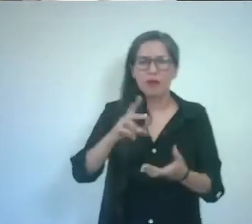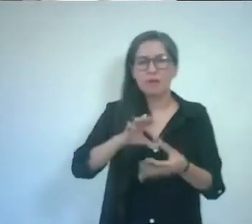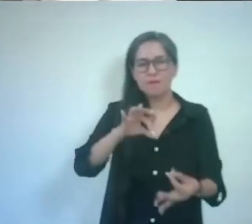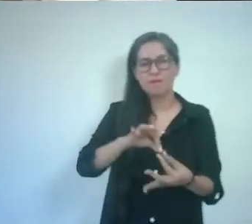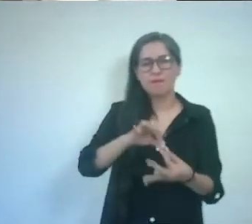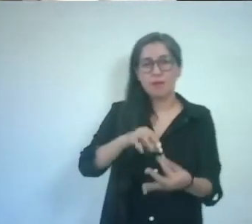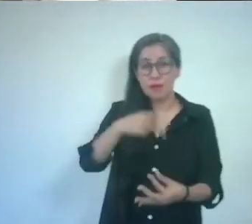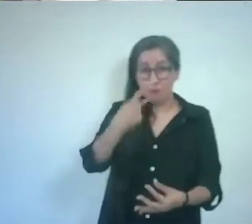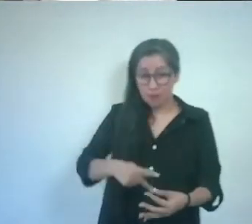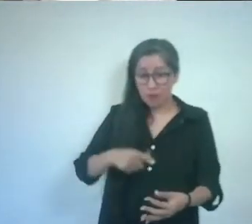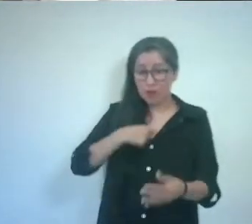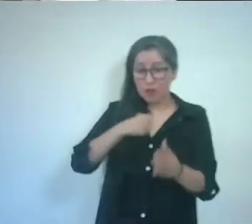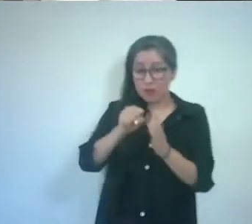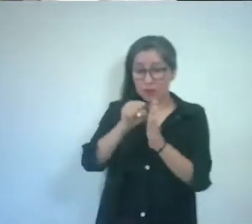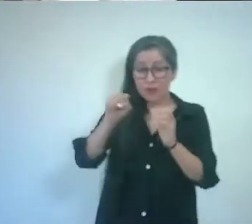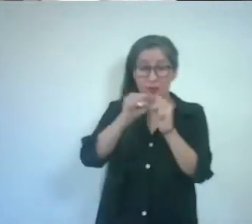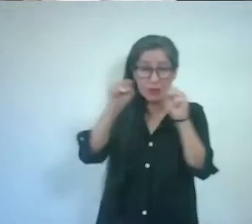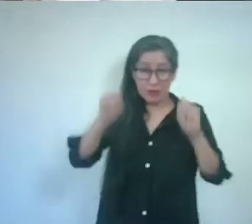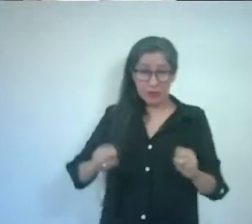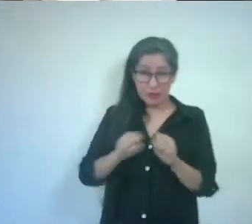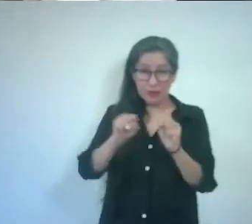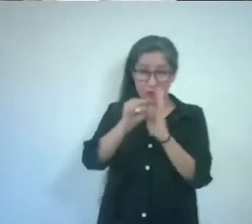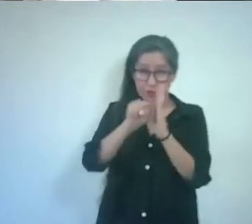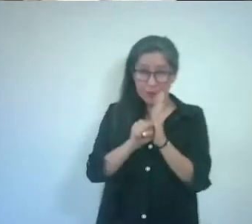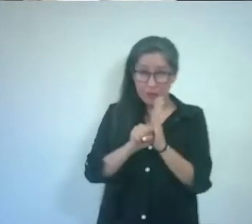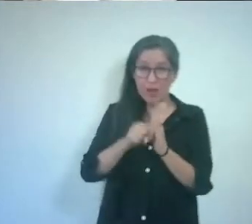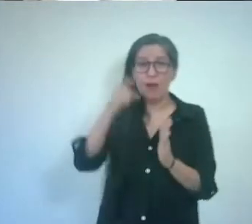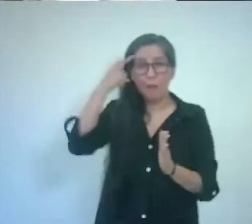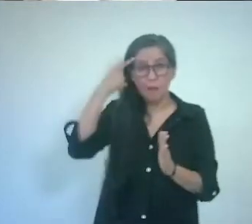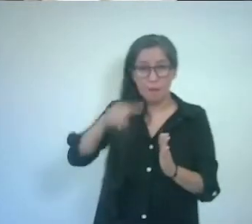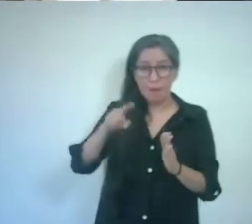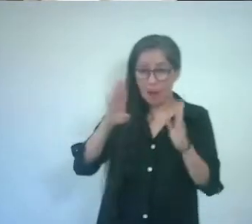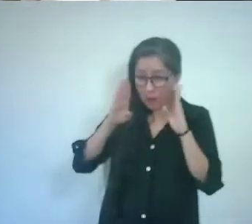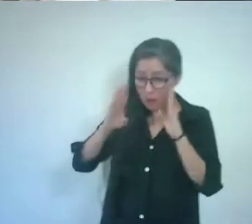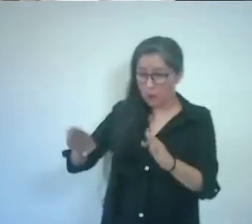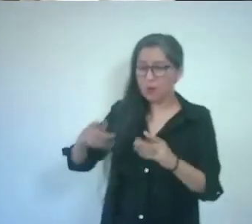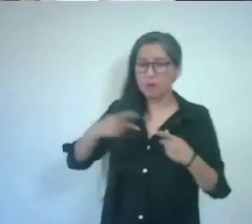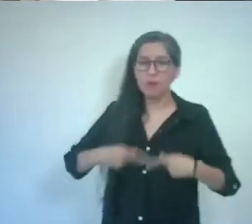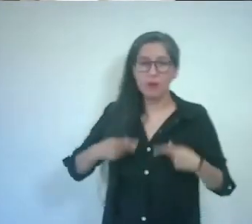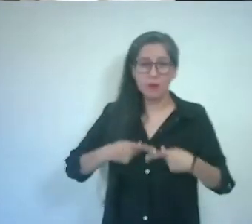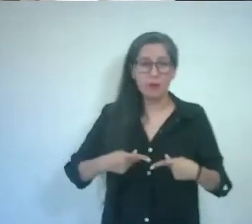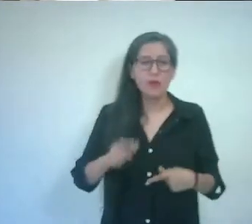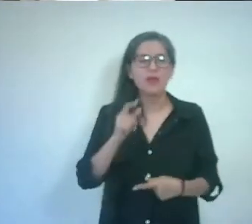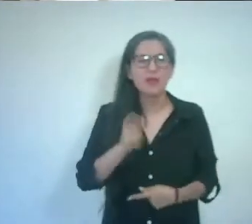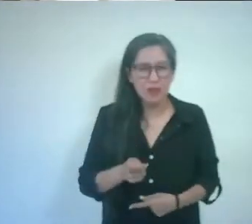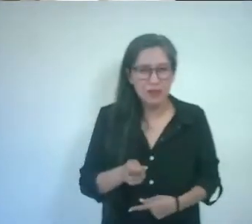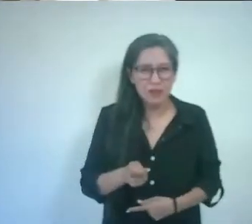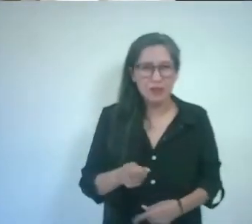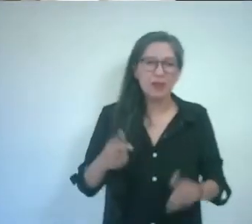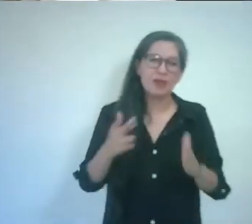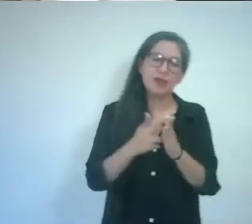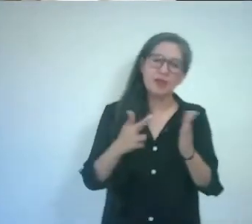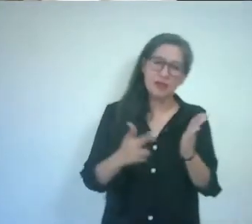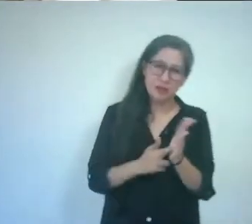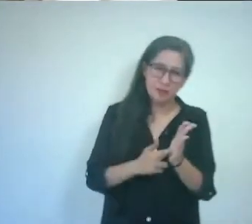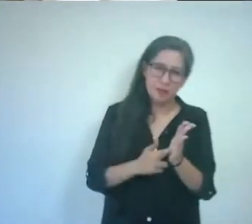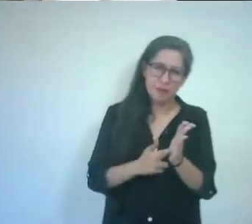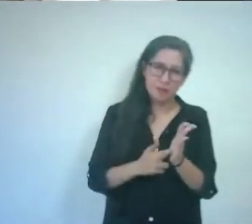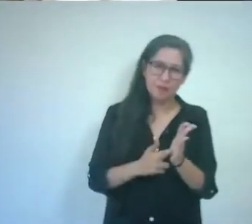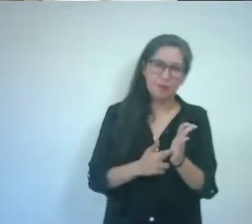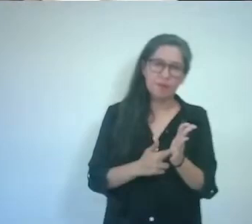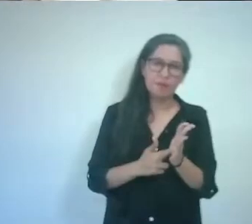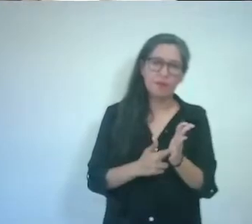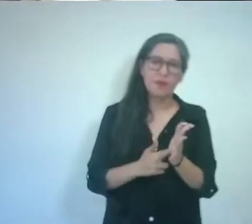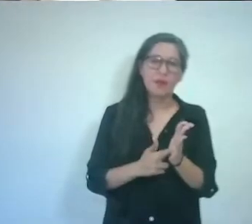propio sistema pensado por y para la ciudadanía dispone las reglas, las